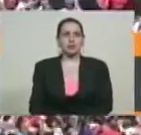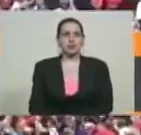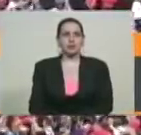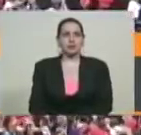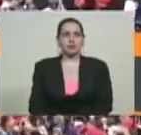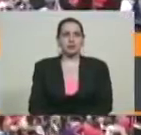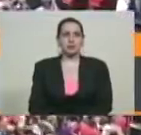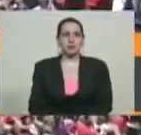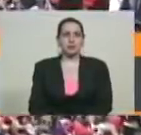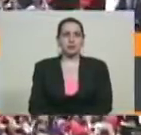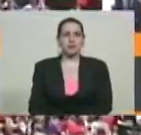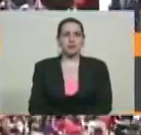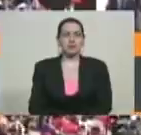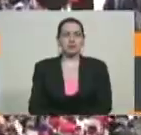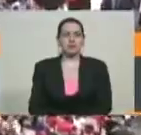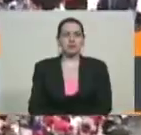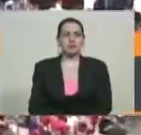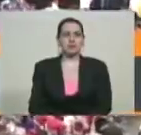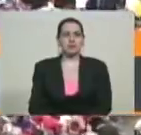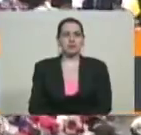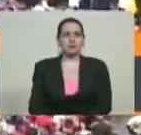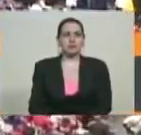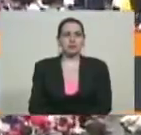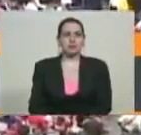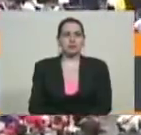No me importa